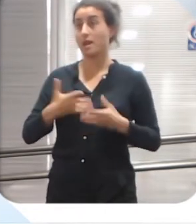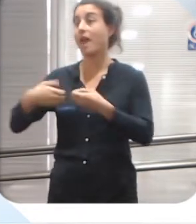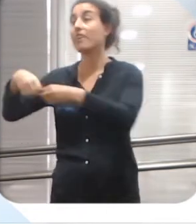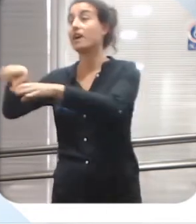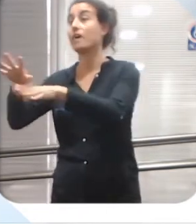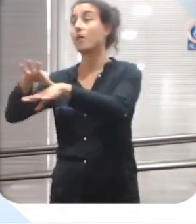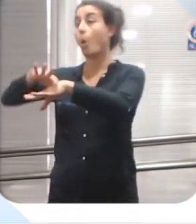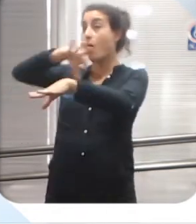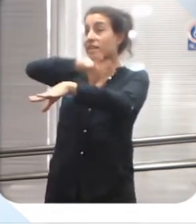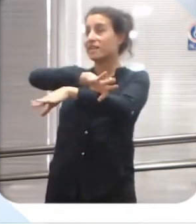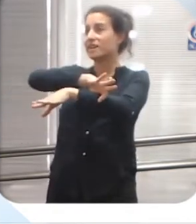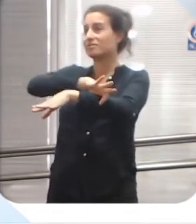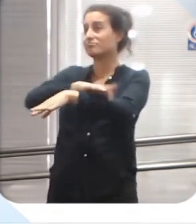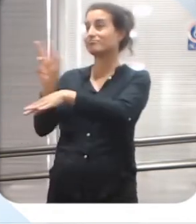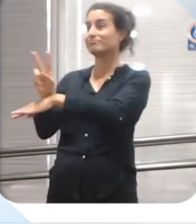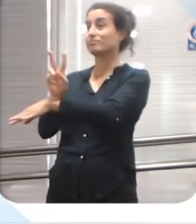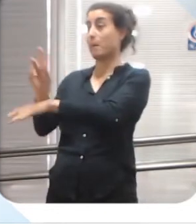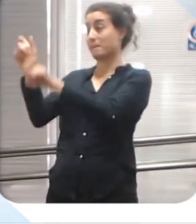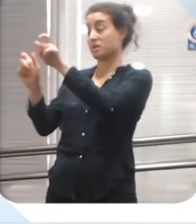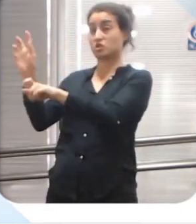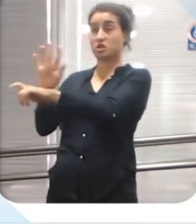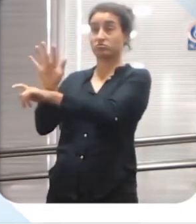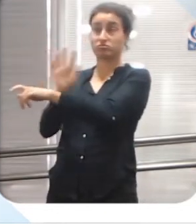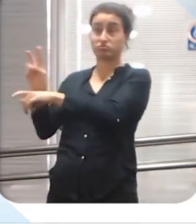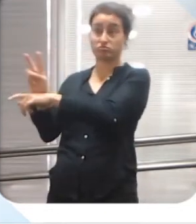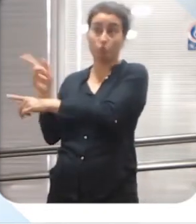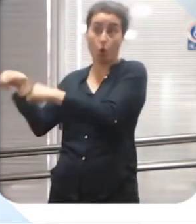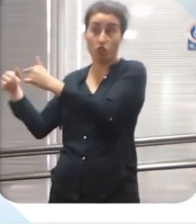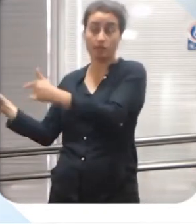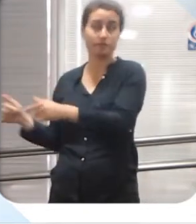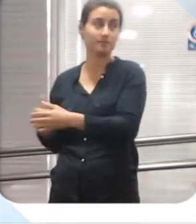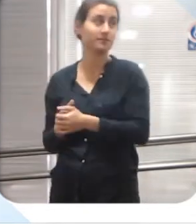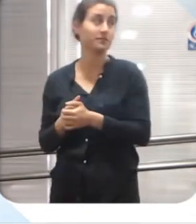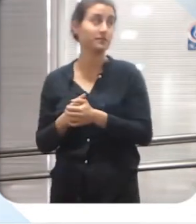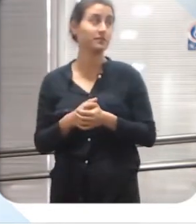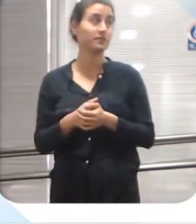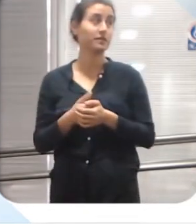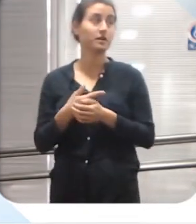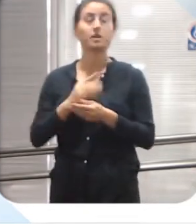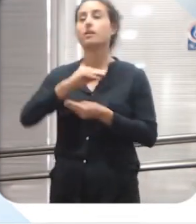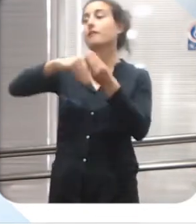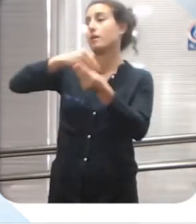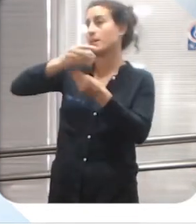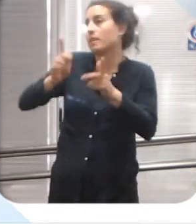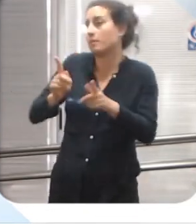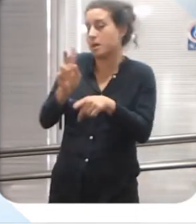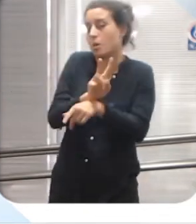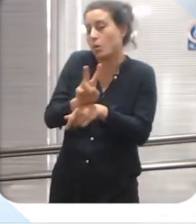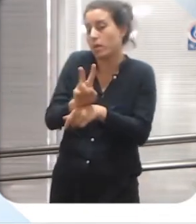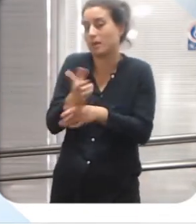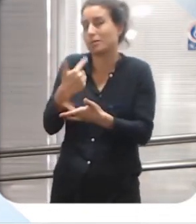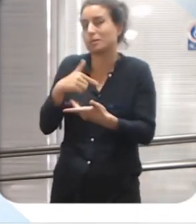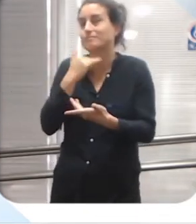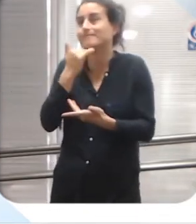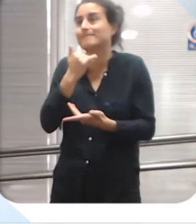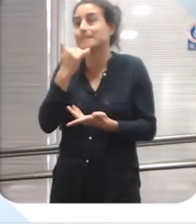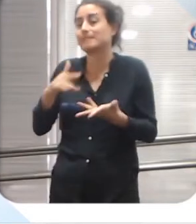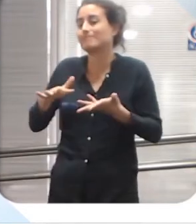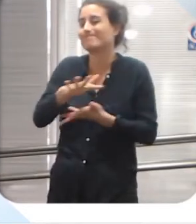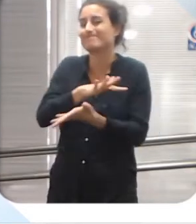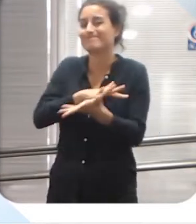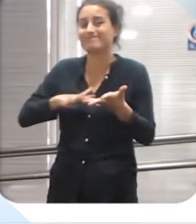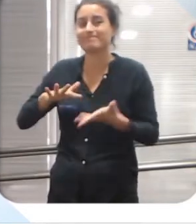guardería y que después estaba al cuidado de otras personas adultas donde eran de la familia, pero bueno, uno sabe que pueden pasar cosas